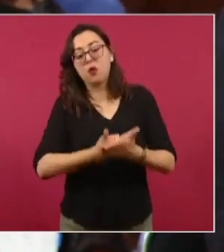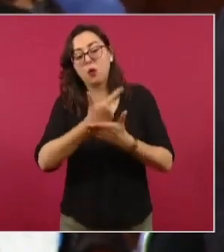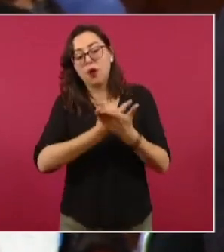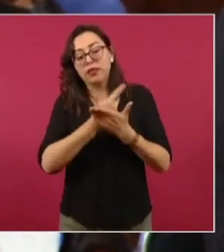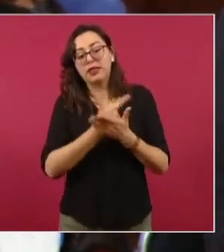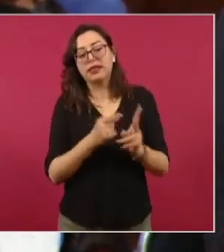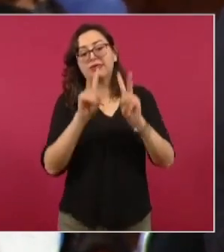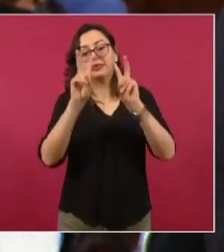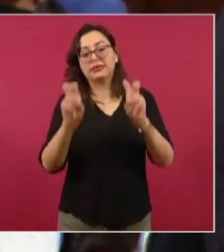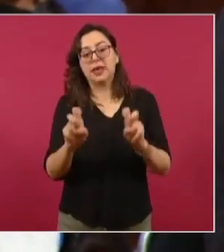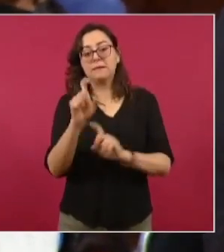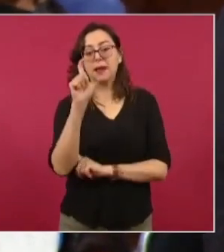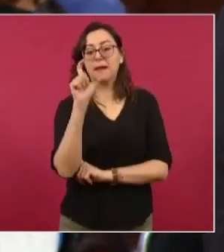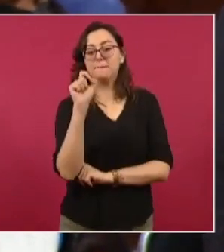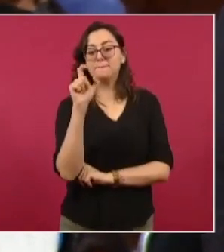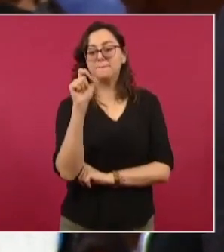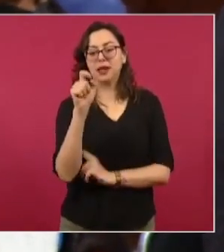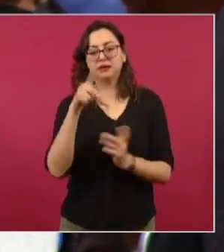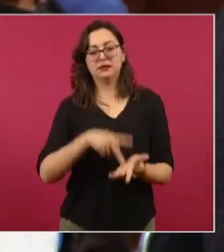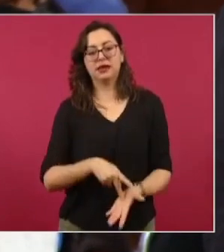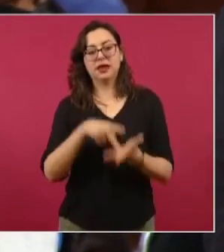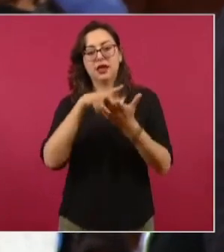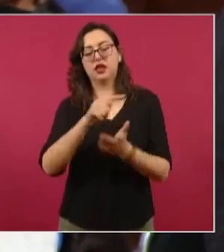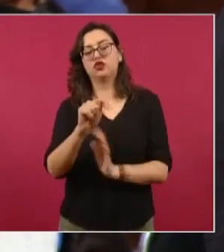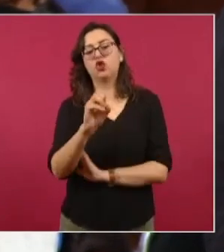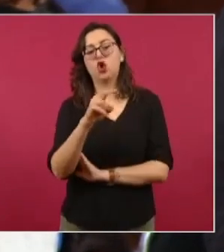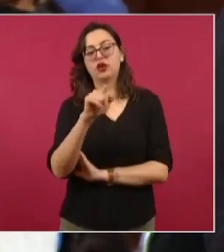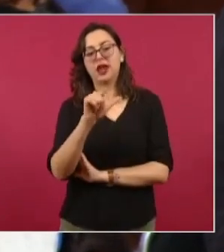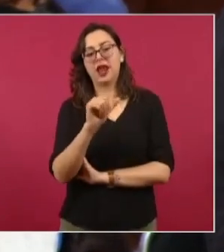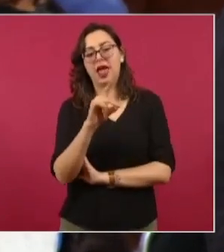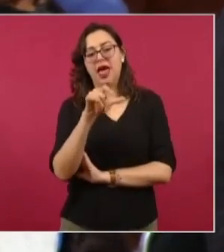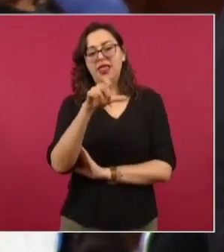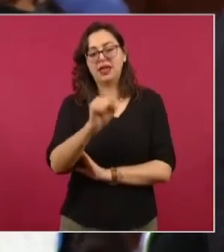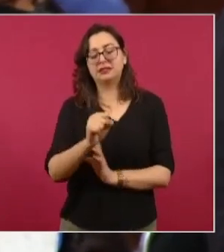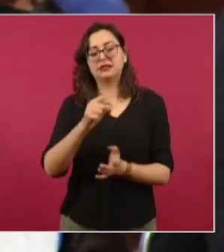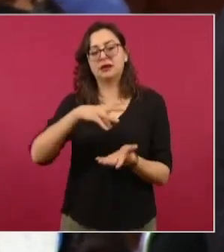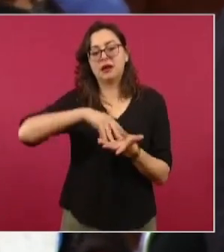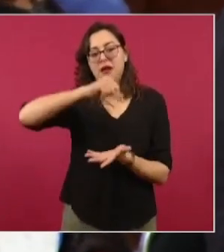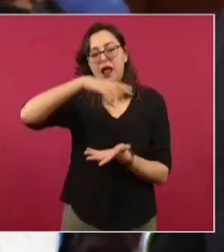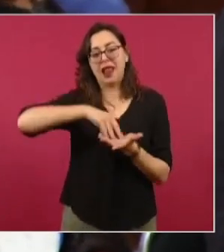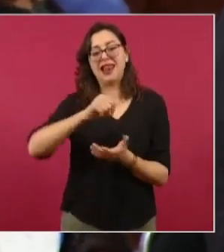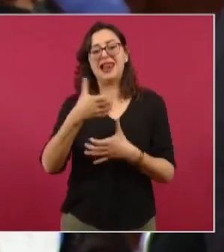adquirieron en 2022 ya que de acuerdo a las observaciones de la